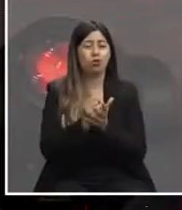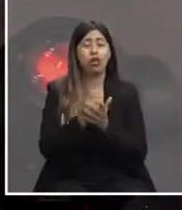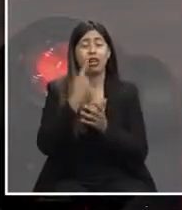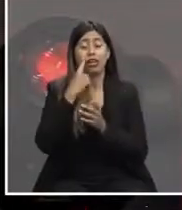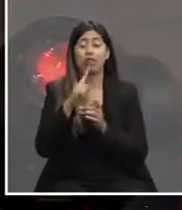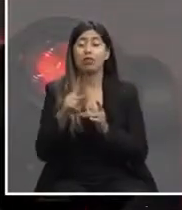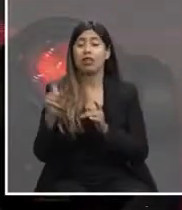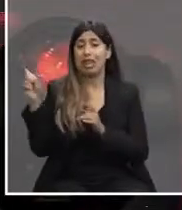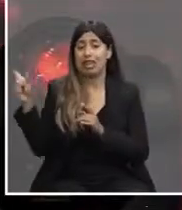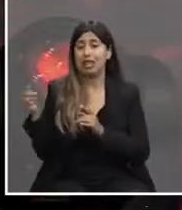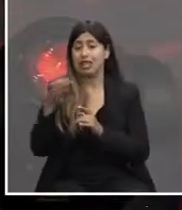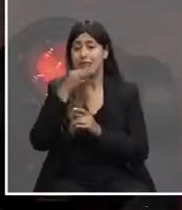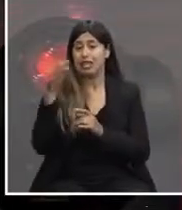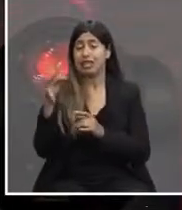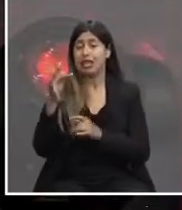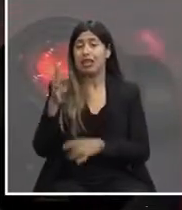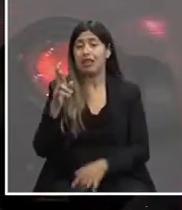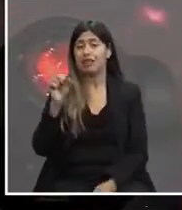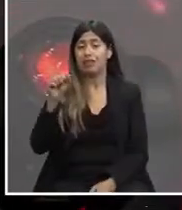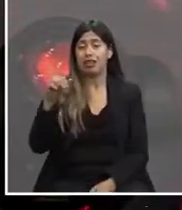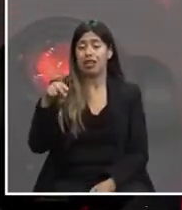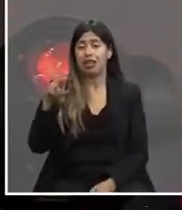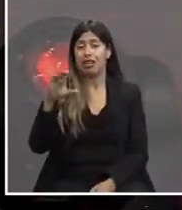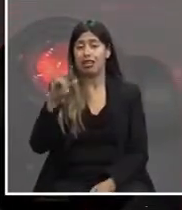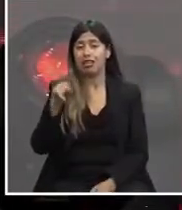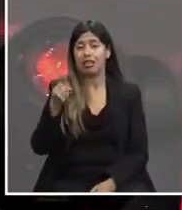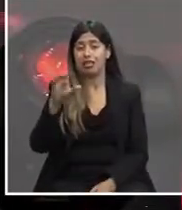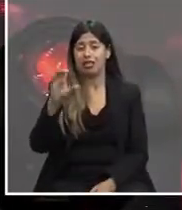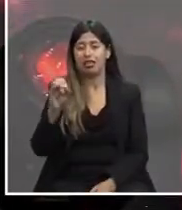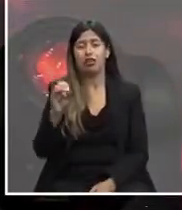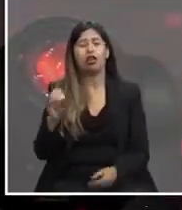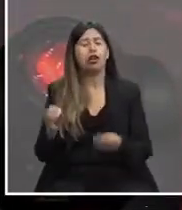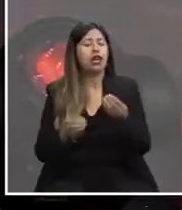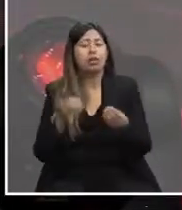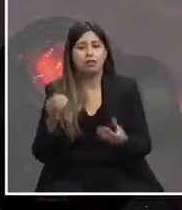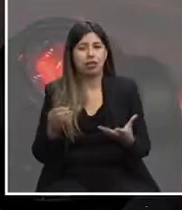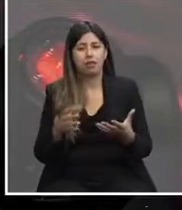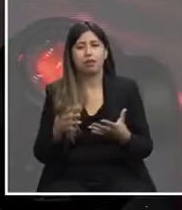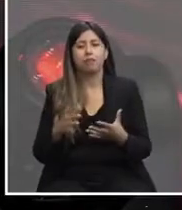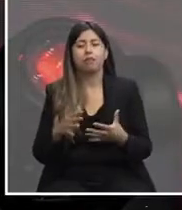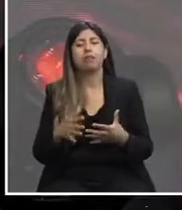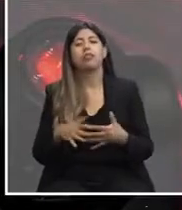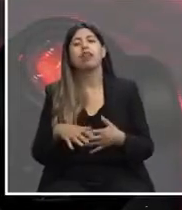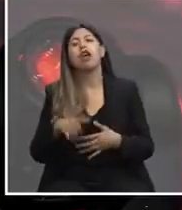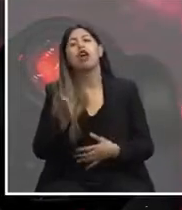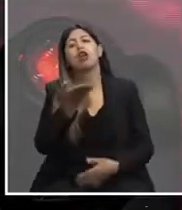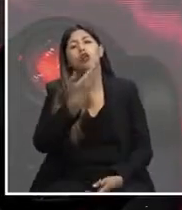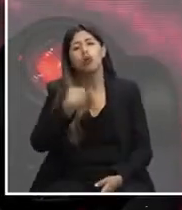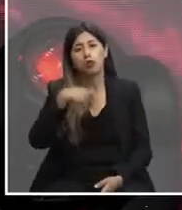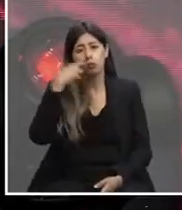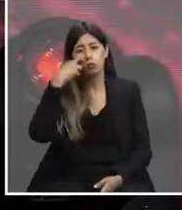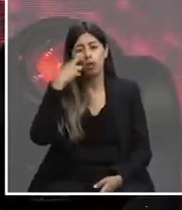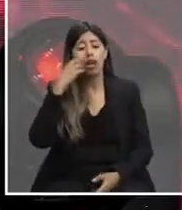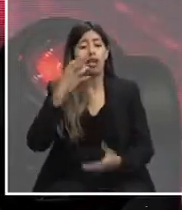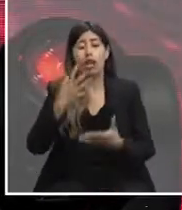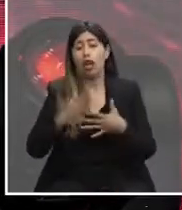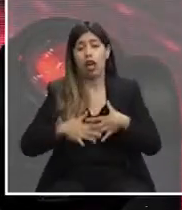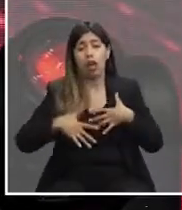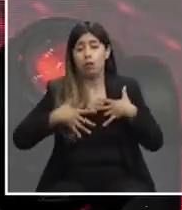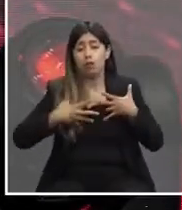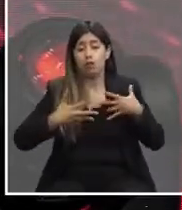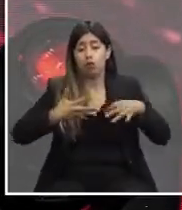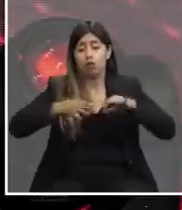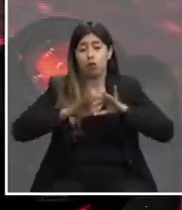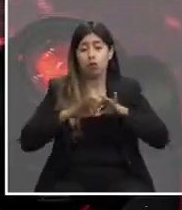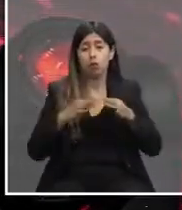Francisco, que del total de emociones que nosotros tenemos y que son parte de nuestro